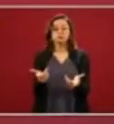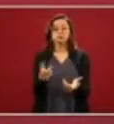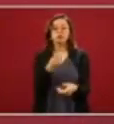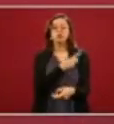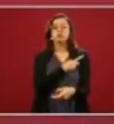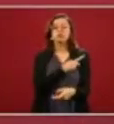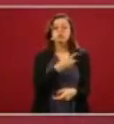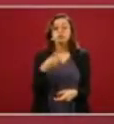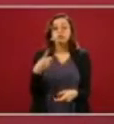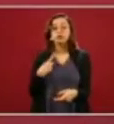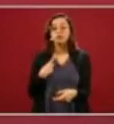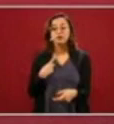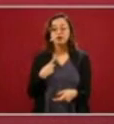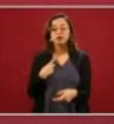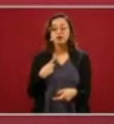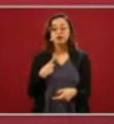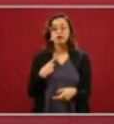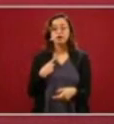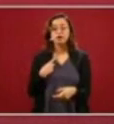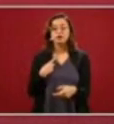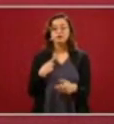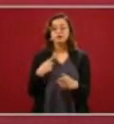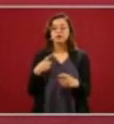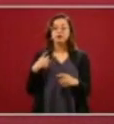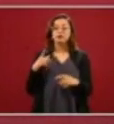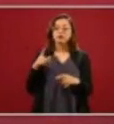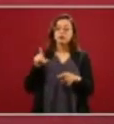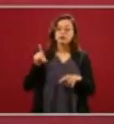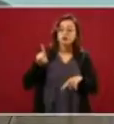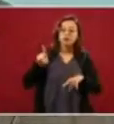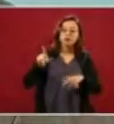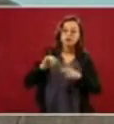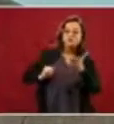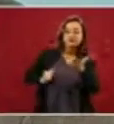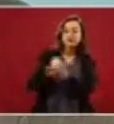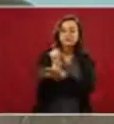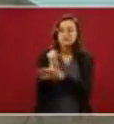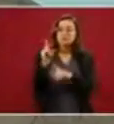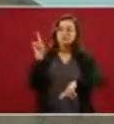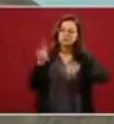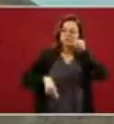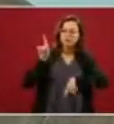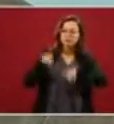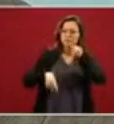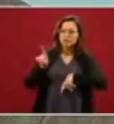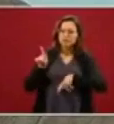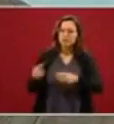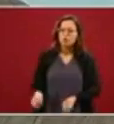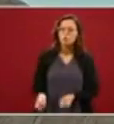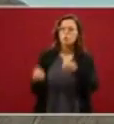hacerse de acuerdo a el riesgo, tanto en términos de la magnitud, en términos del tamaño del